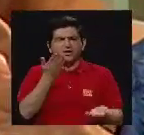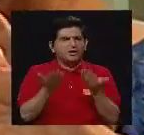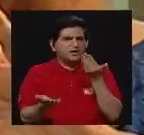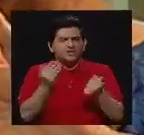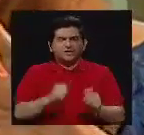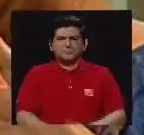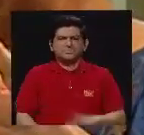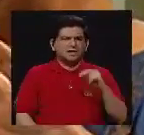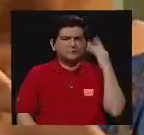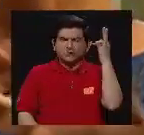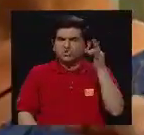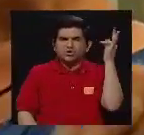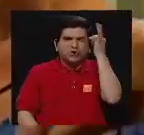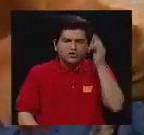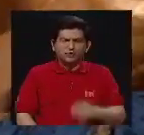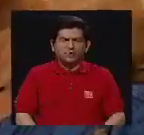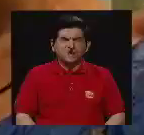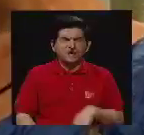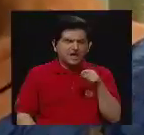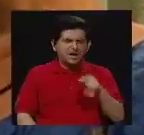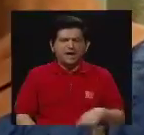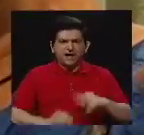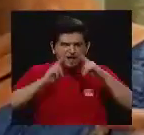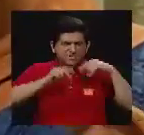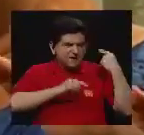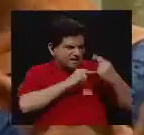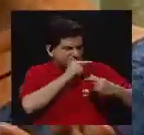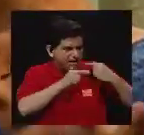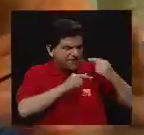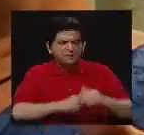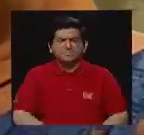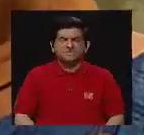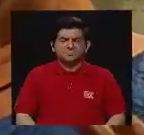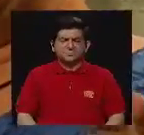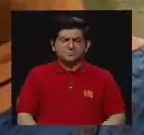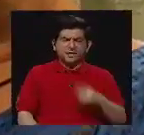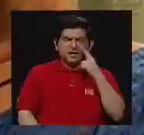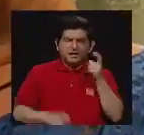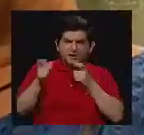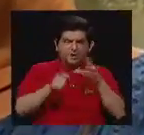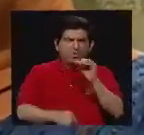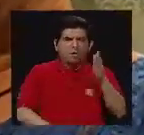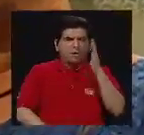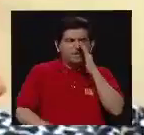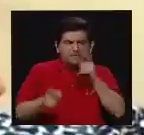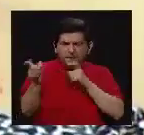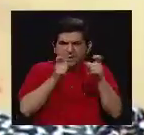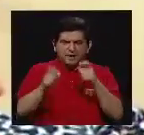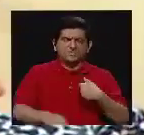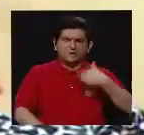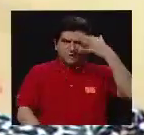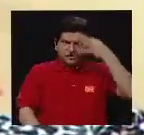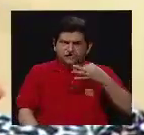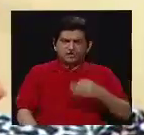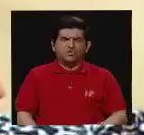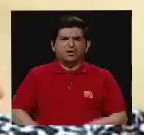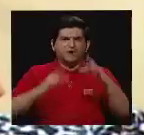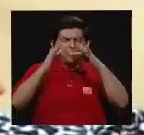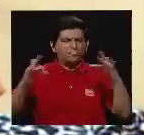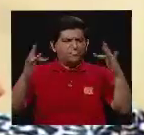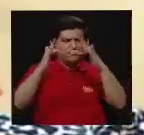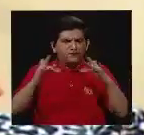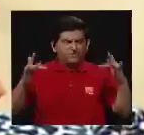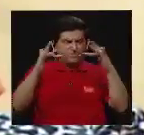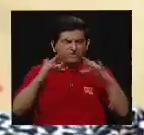no hacer teorías genealógicas del patriarcado o matriarcado, porque me parece que hay